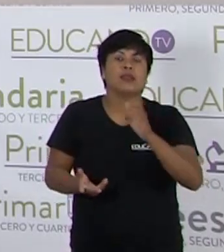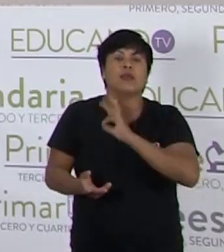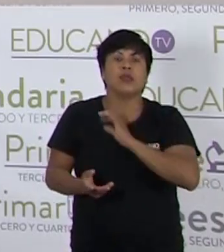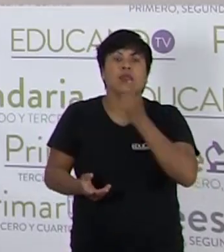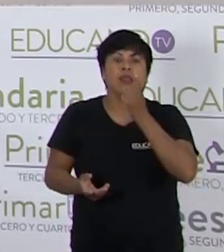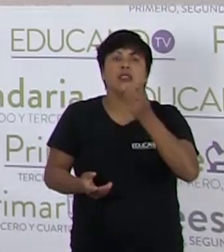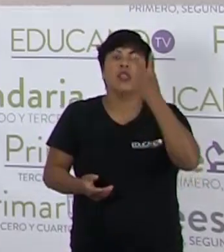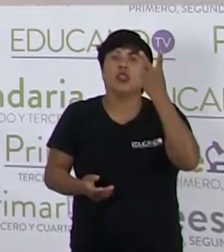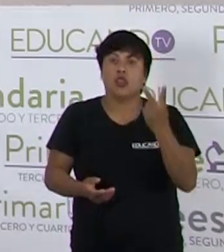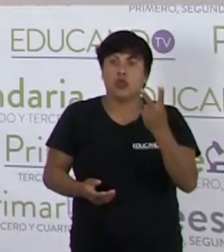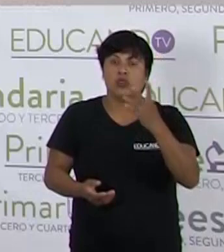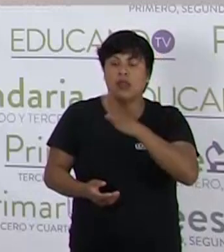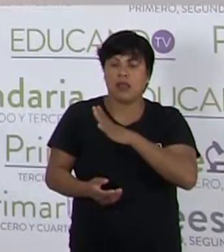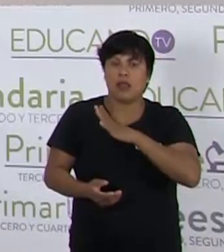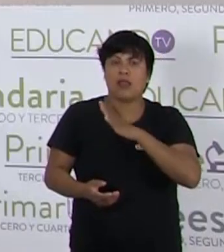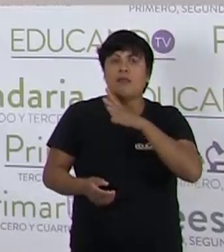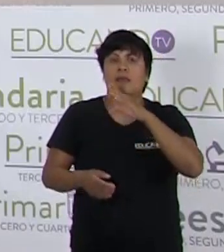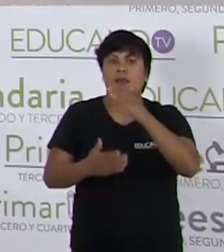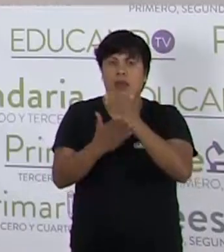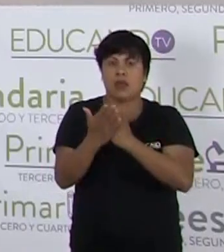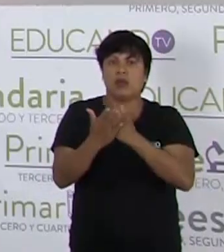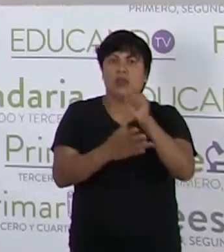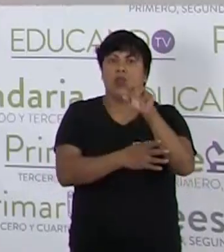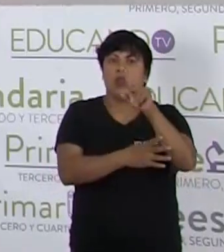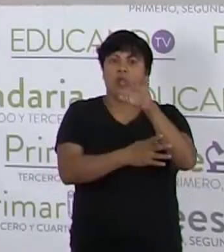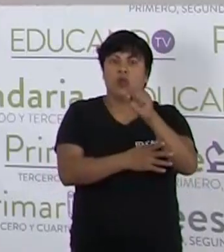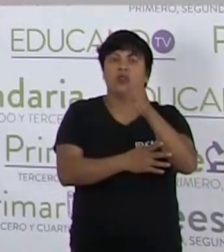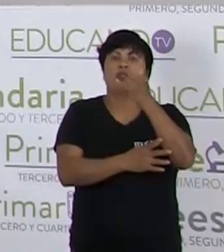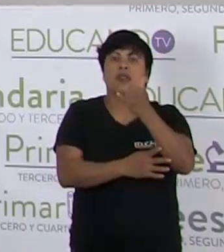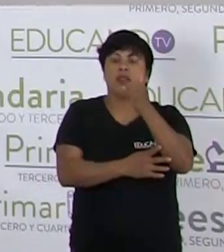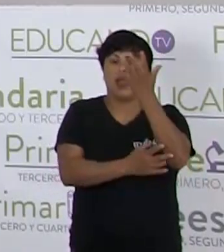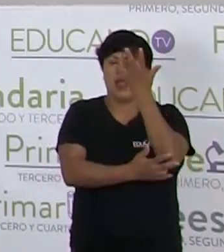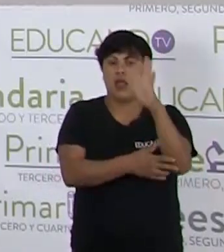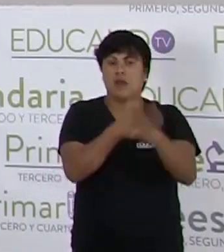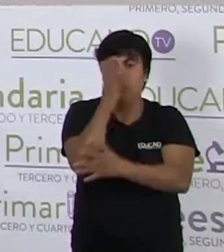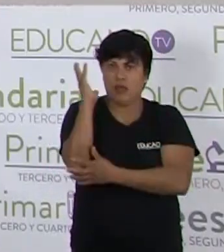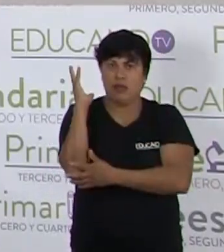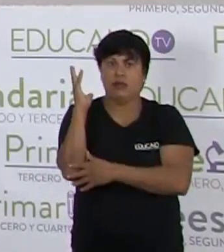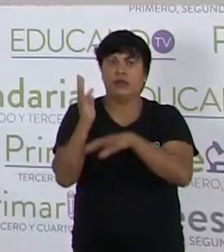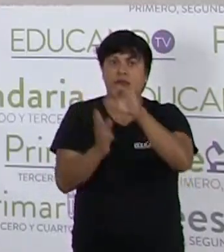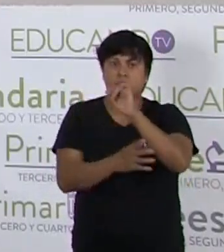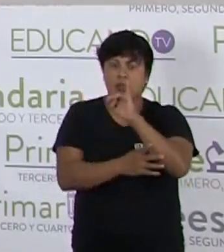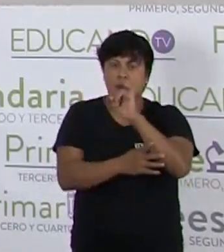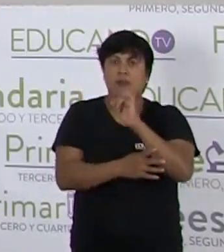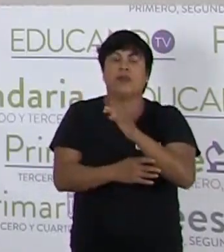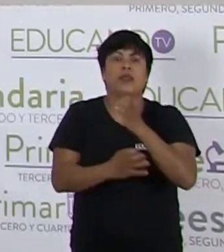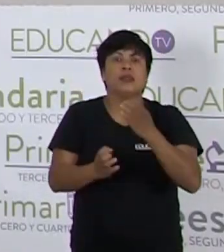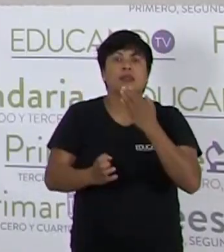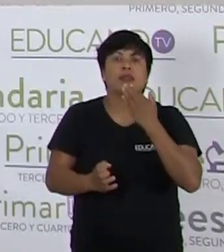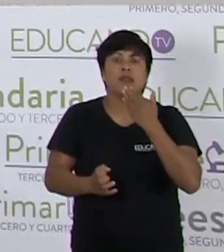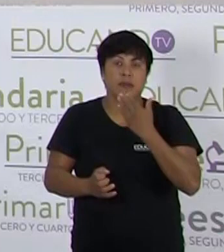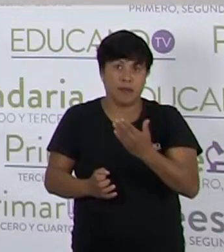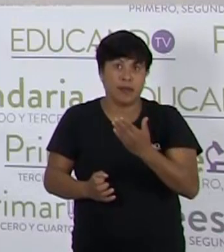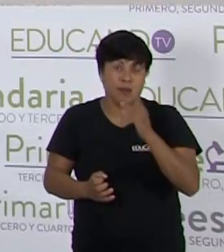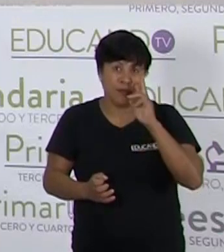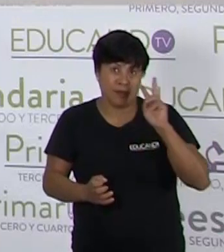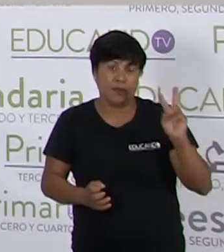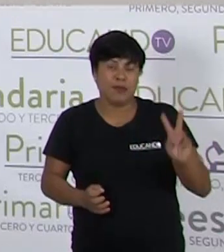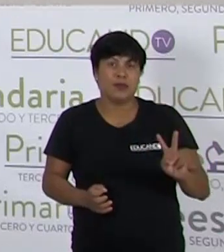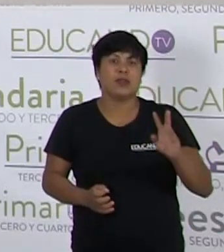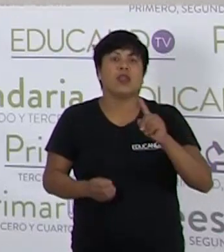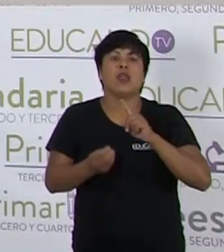dos lugares donde hay menos. Arcos y Arboledas, ¿sí? Entonces estaríamos que